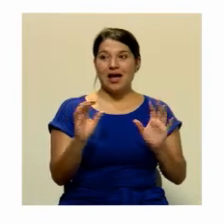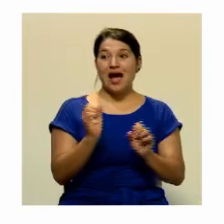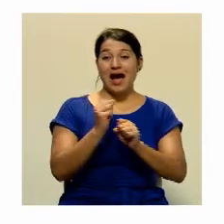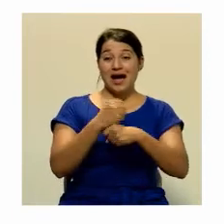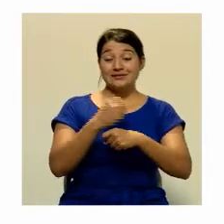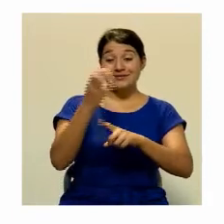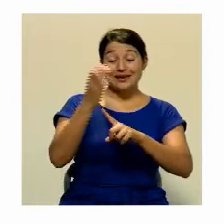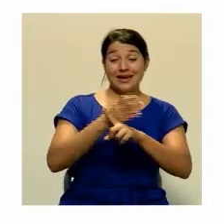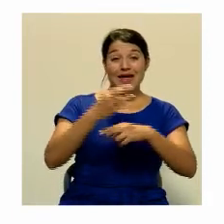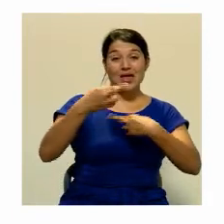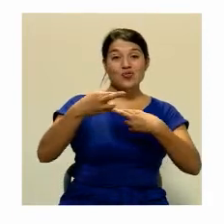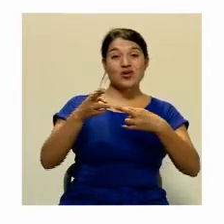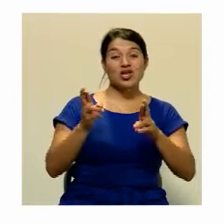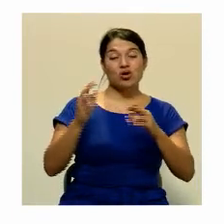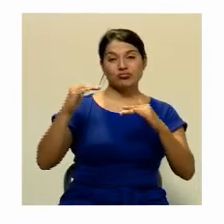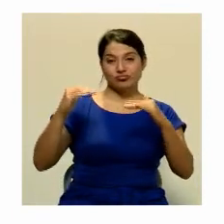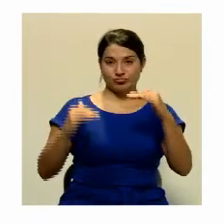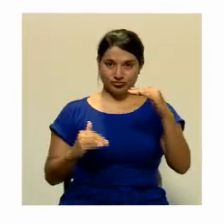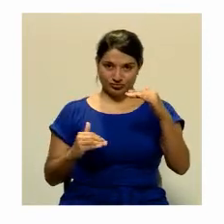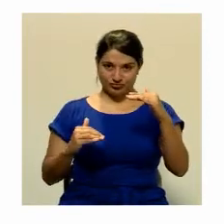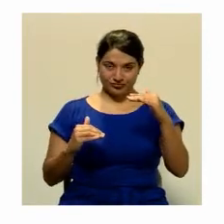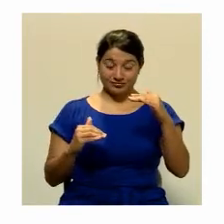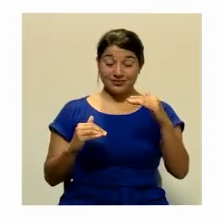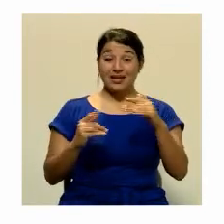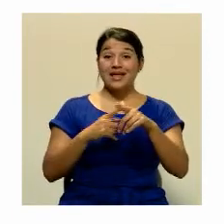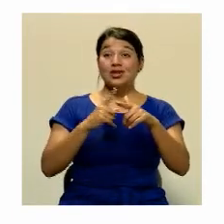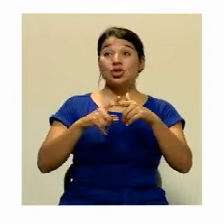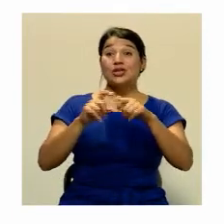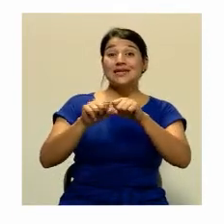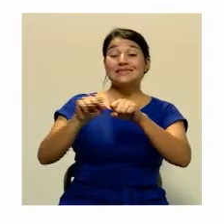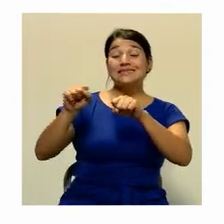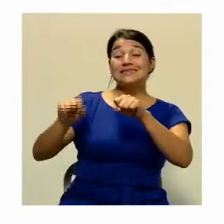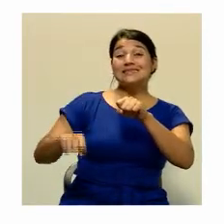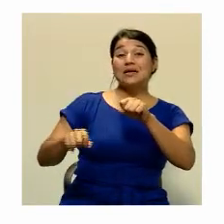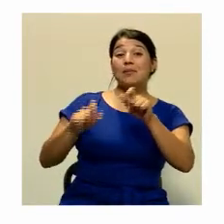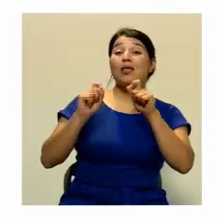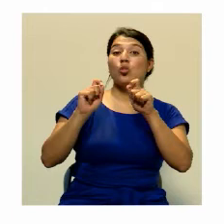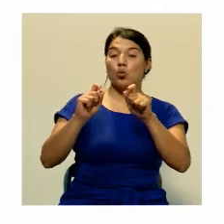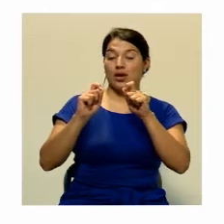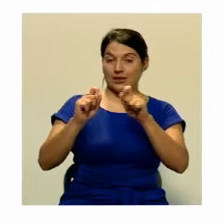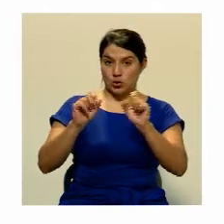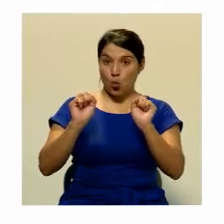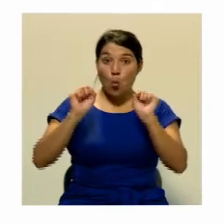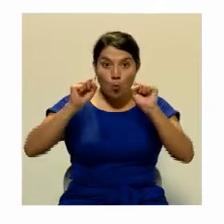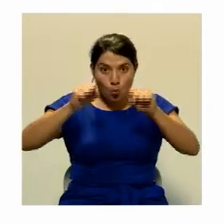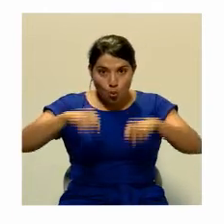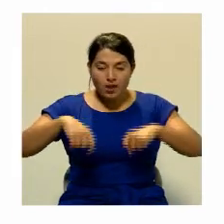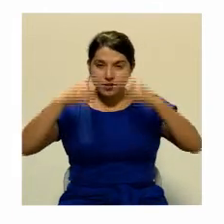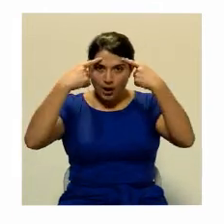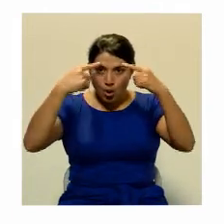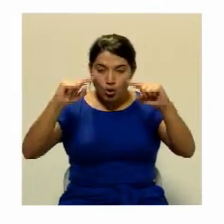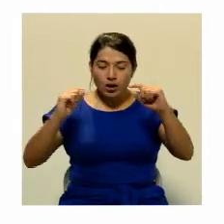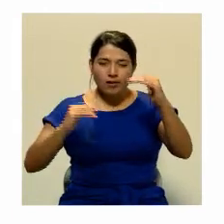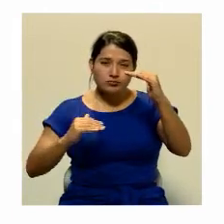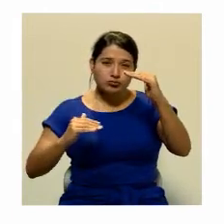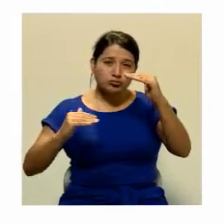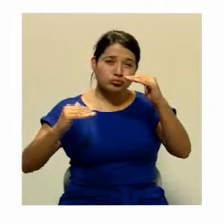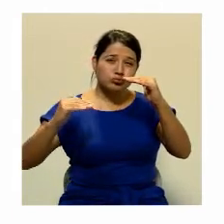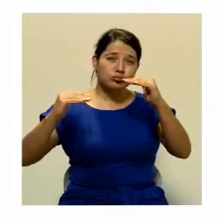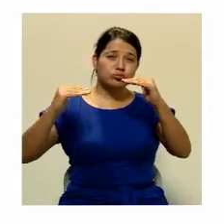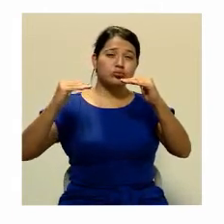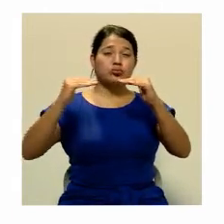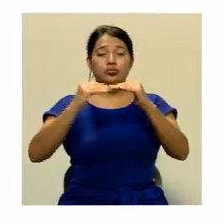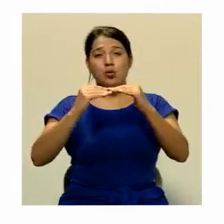El sistema educativo tiene la posibilidad de compensar estas diferencias, ¿verdad? Para que sea en el